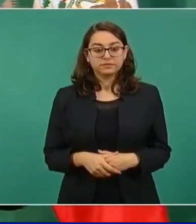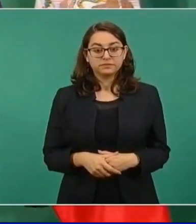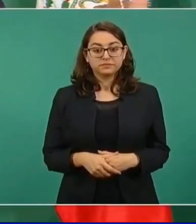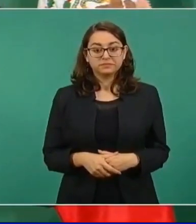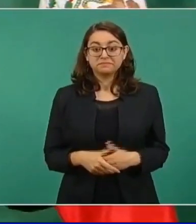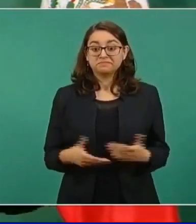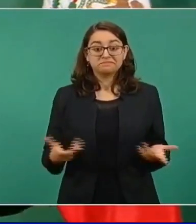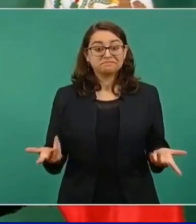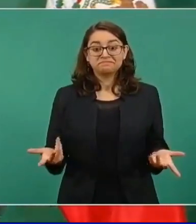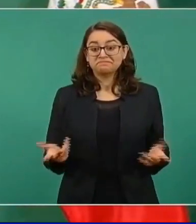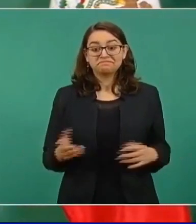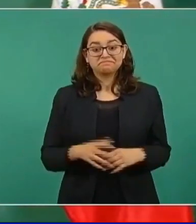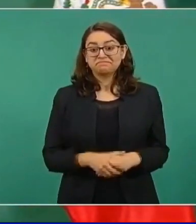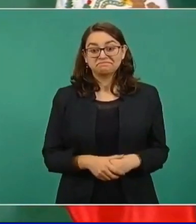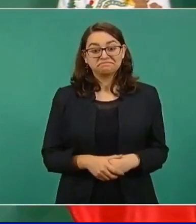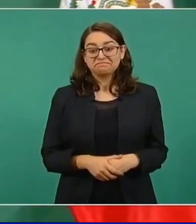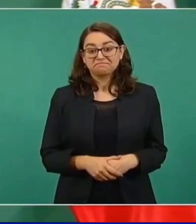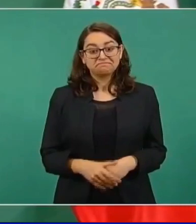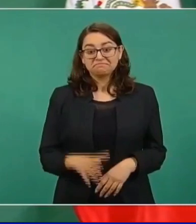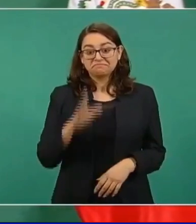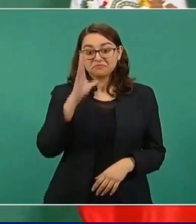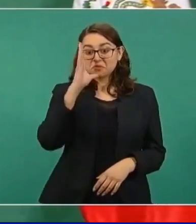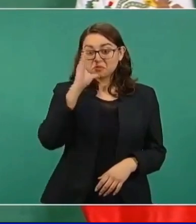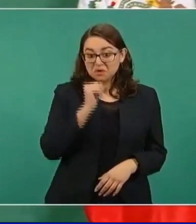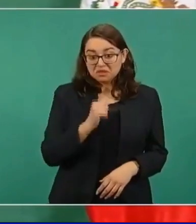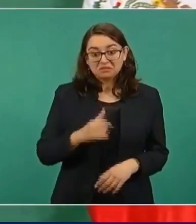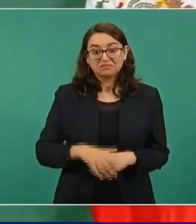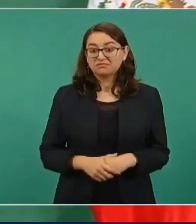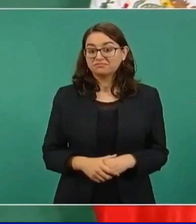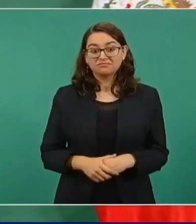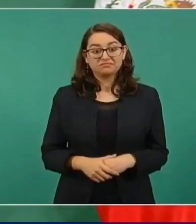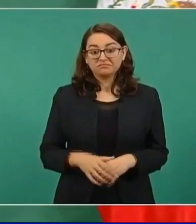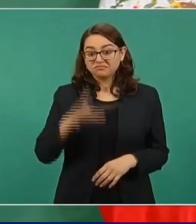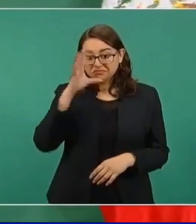no pude a la primera